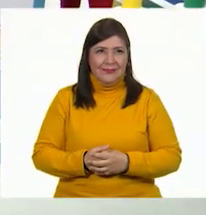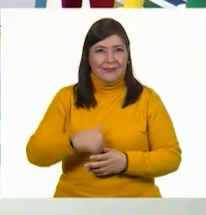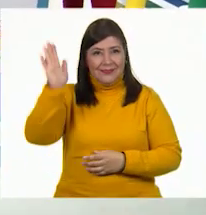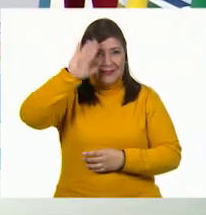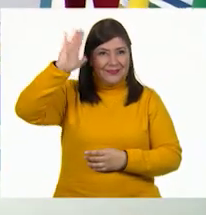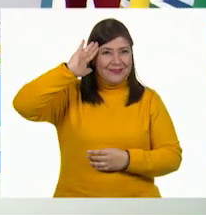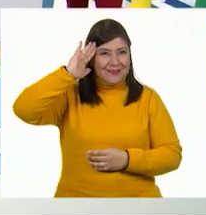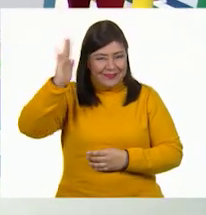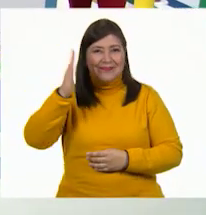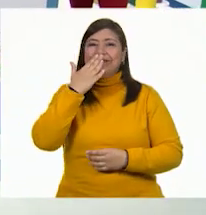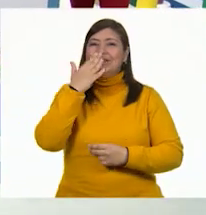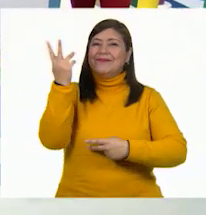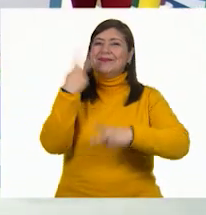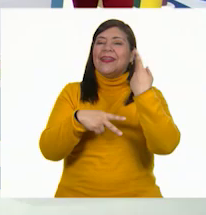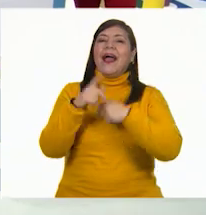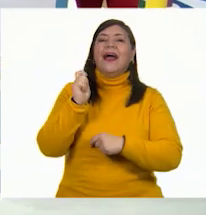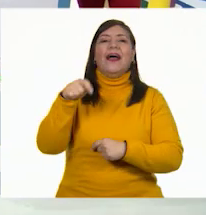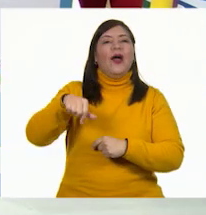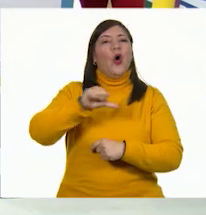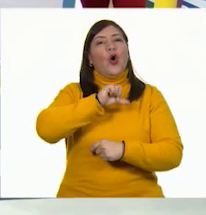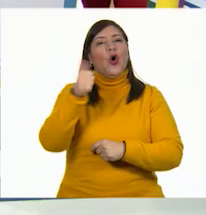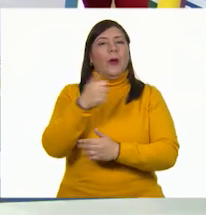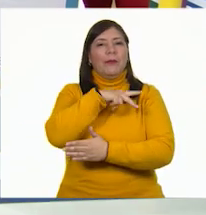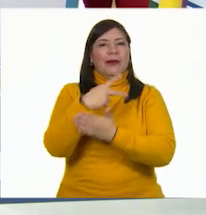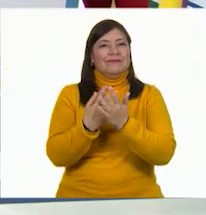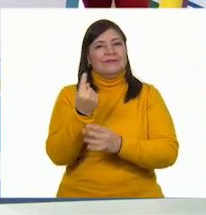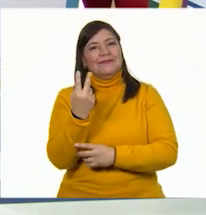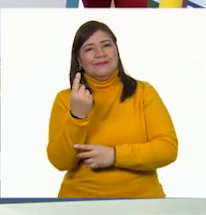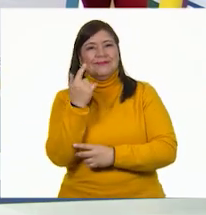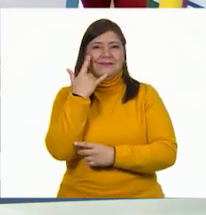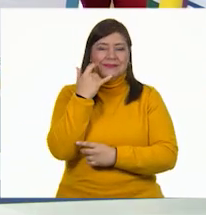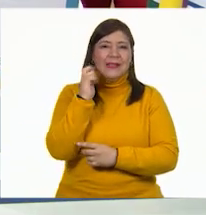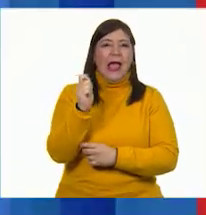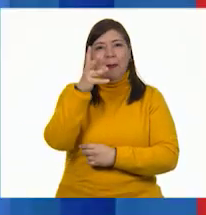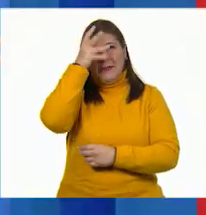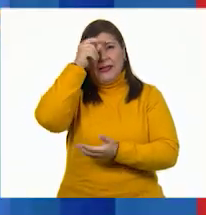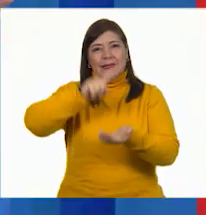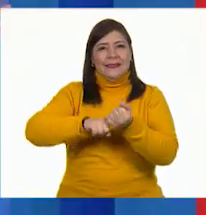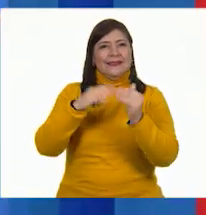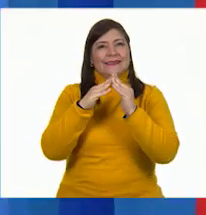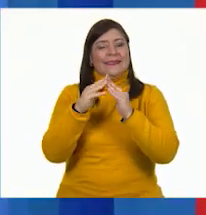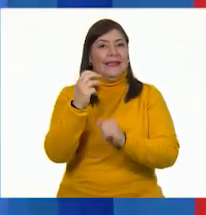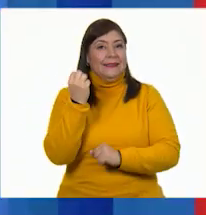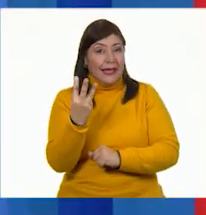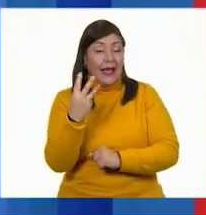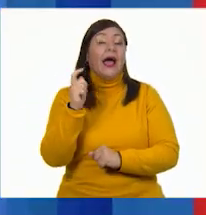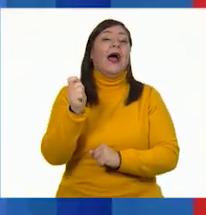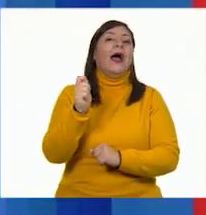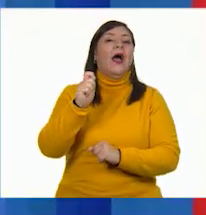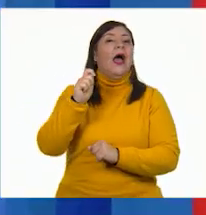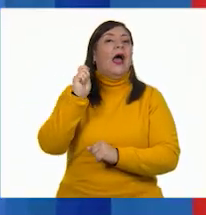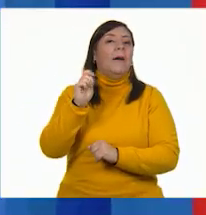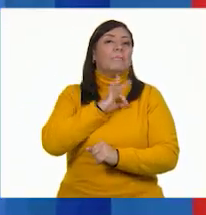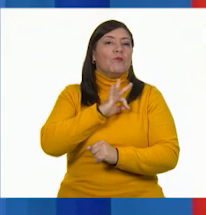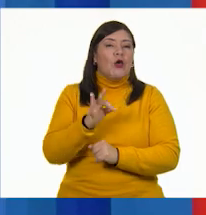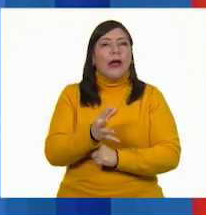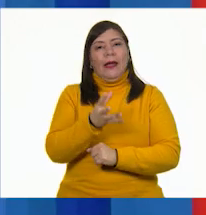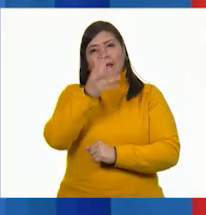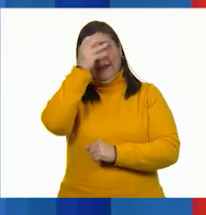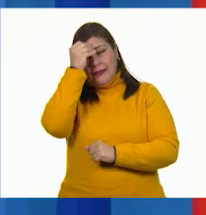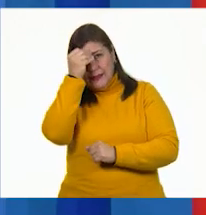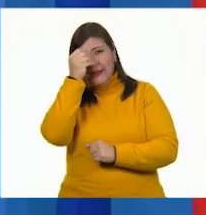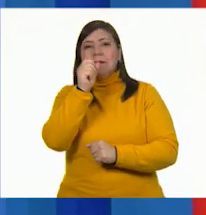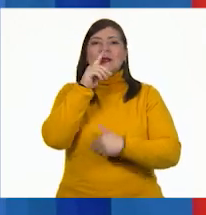Hola, les damos la bienvenida a un programa más de Aprende en Casa 3. Un espacio donde vamos a aprender y a divertirnos